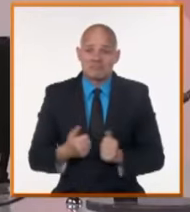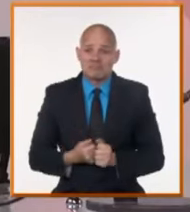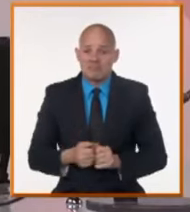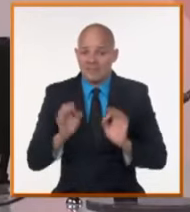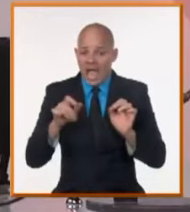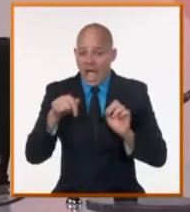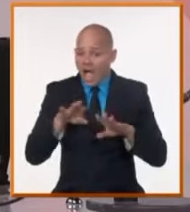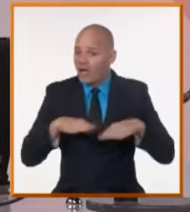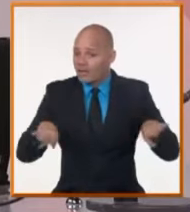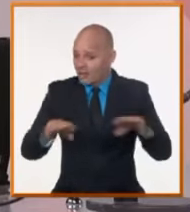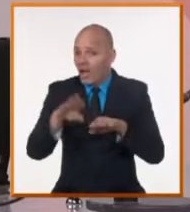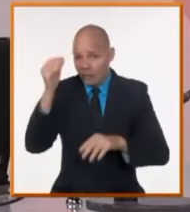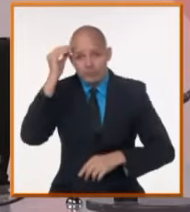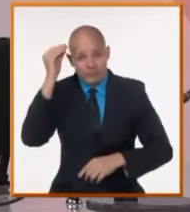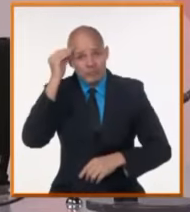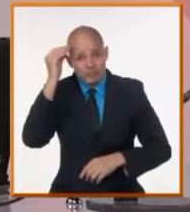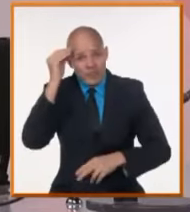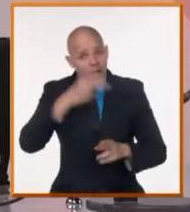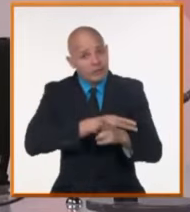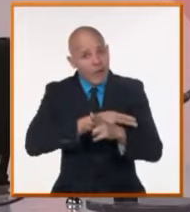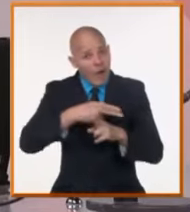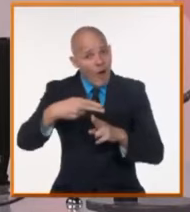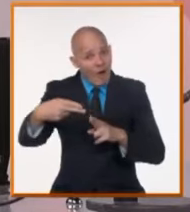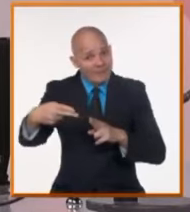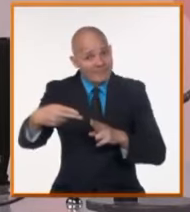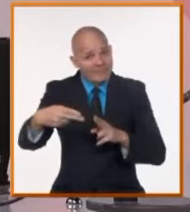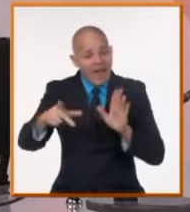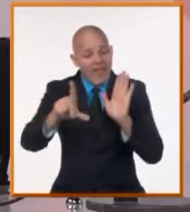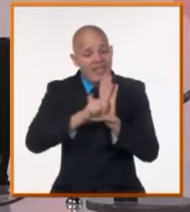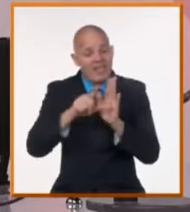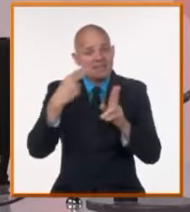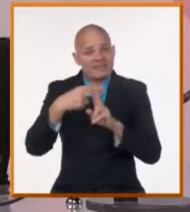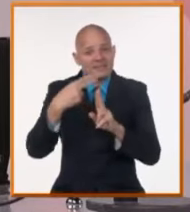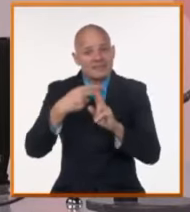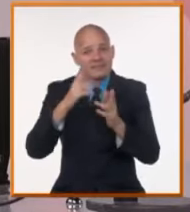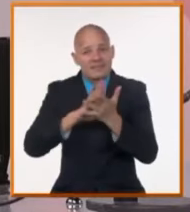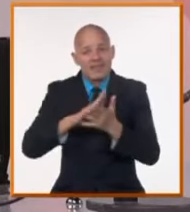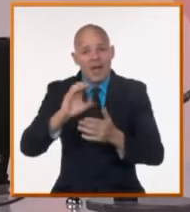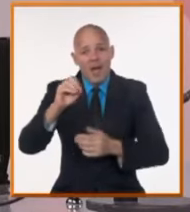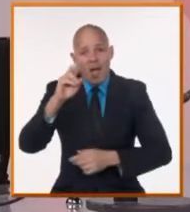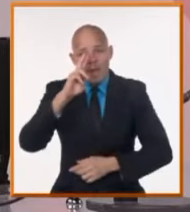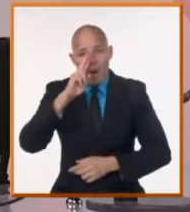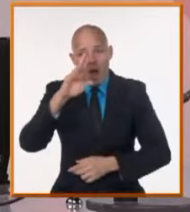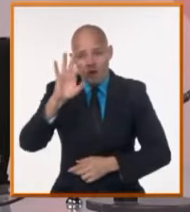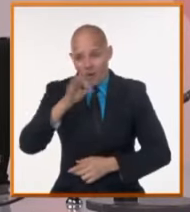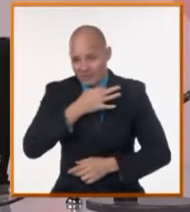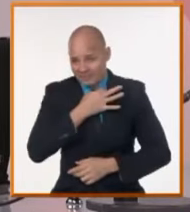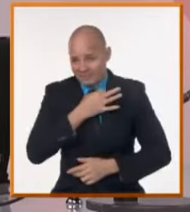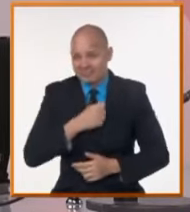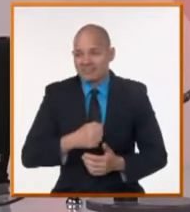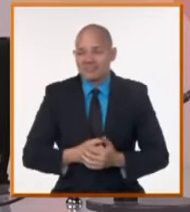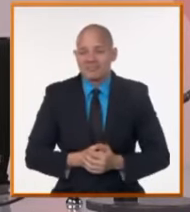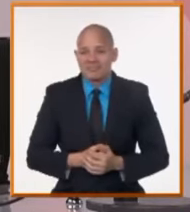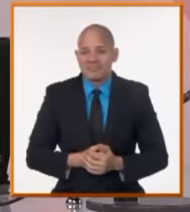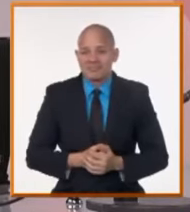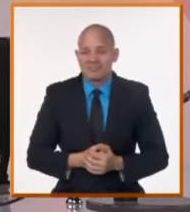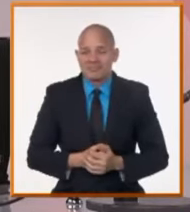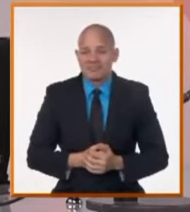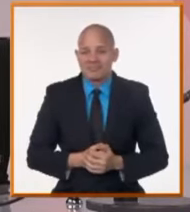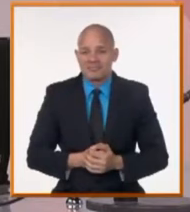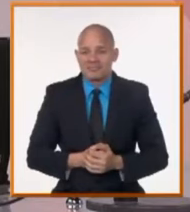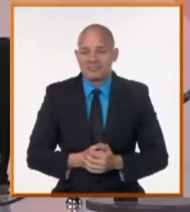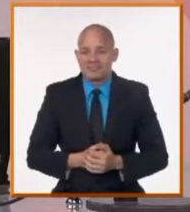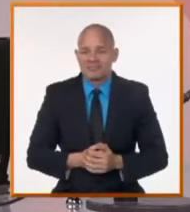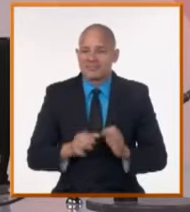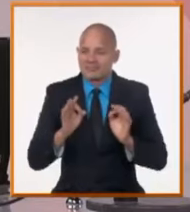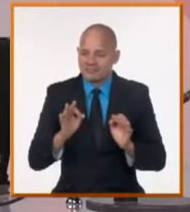esos titanes que se enfrentó a la doctrina Monroe, que es responsable en buena medida de ese papel que ha jugado